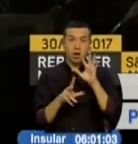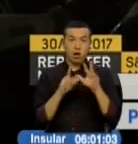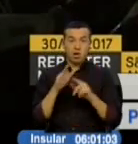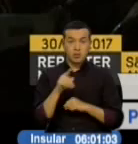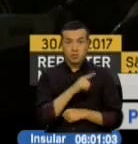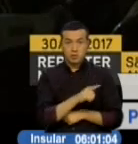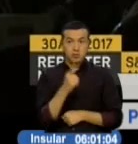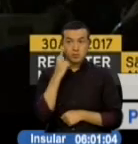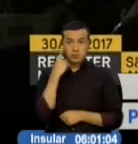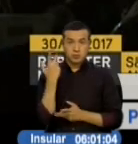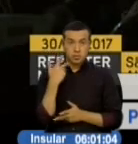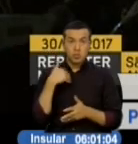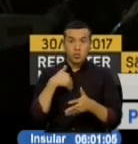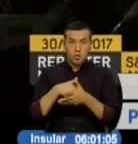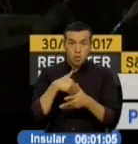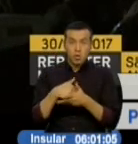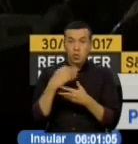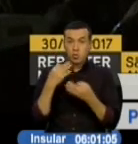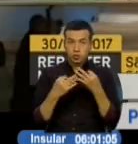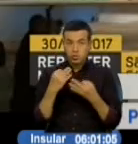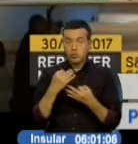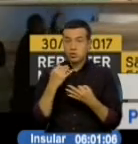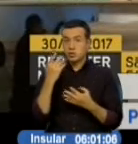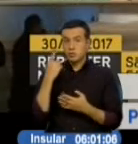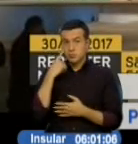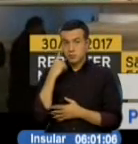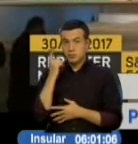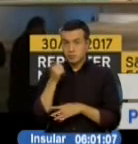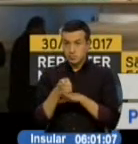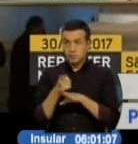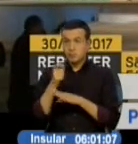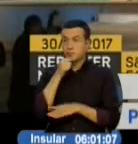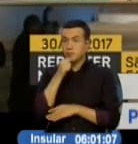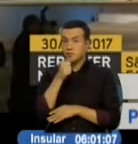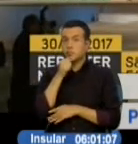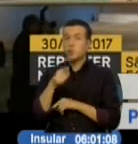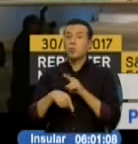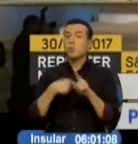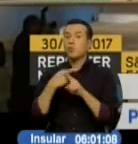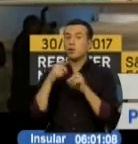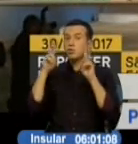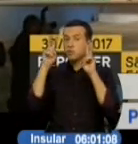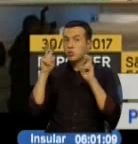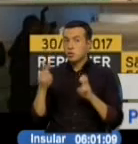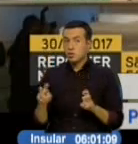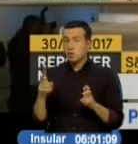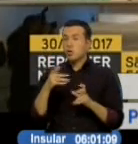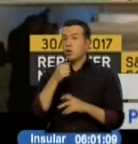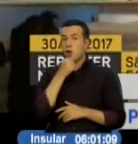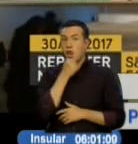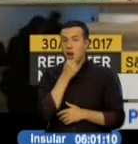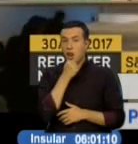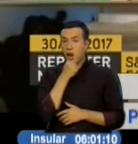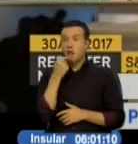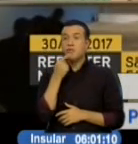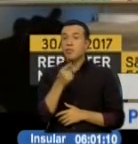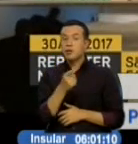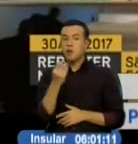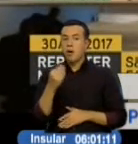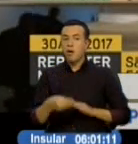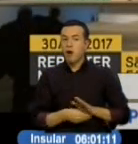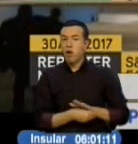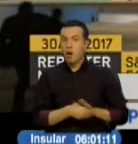pasiva, obstrucción a la justicia y asociación ilícita. El interrogatorio estará centrado en los polémicos audios en los que afirma haber